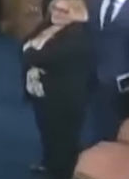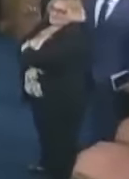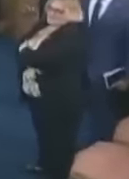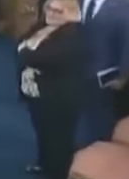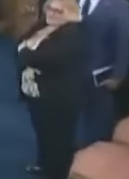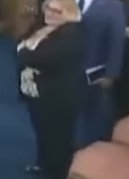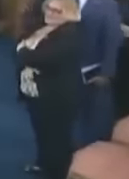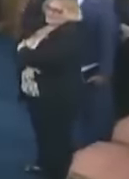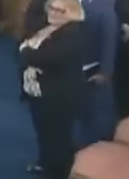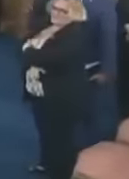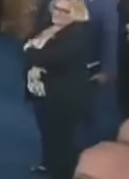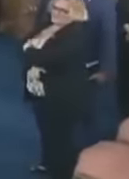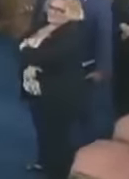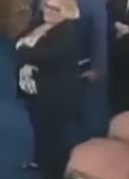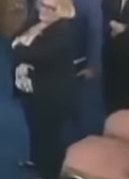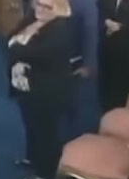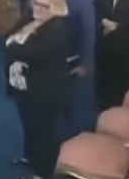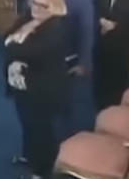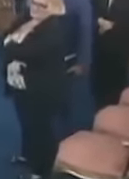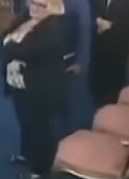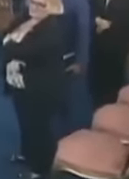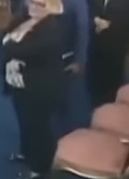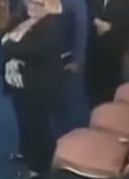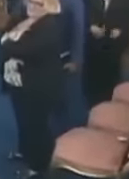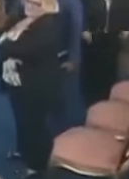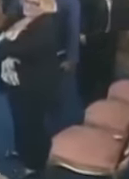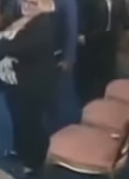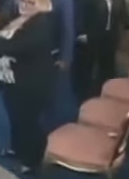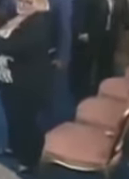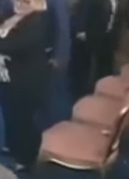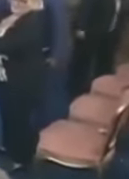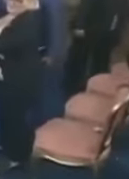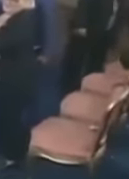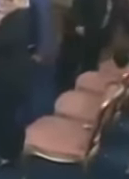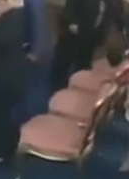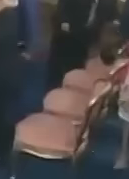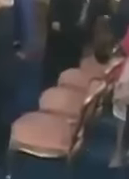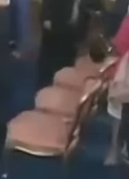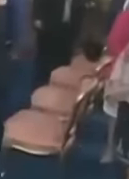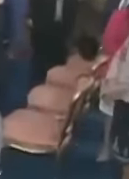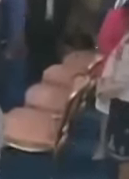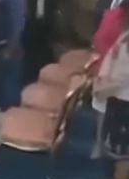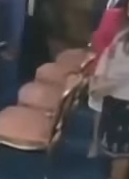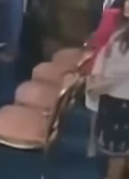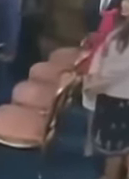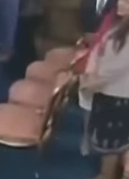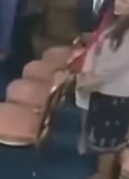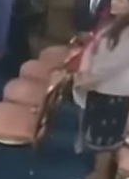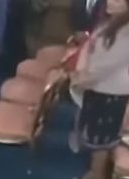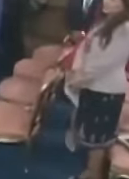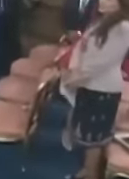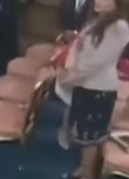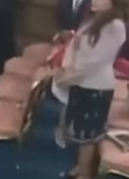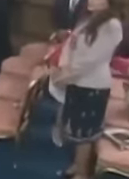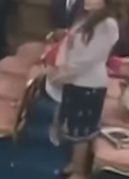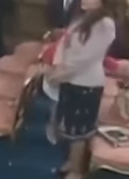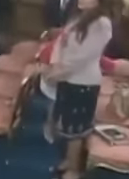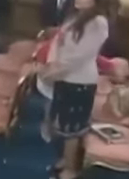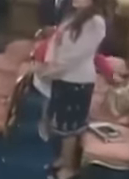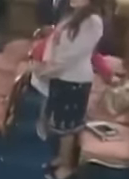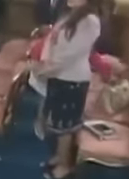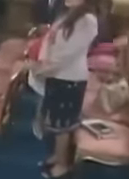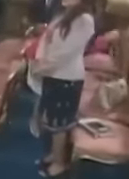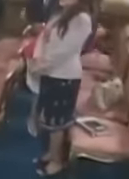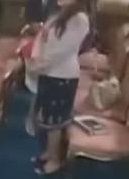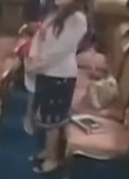1966 en este debate, en esta explicación amplia que viene dando el jefe de Estado venezolano en todos los escenarios. Lo hizo en el Teatro Teresa Carreño